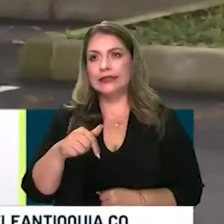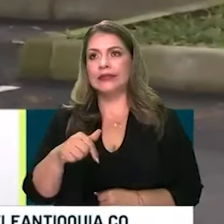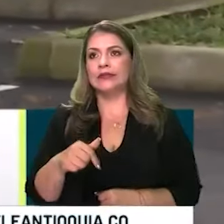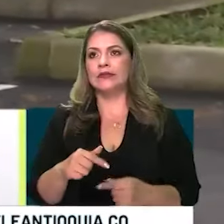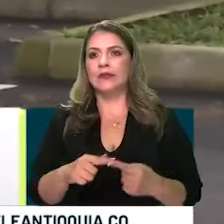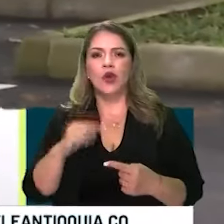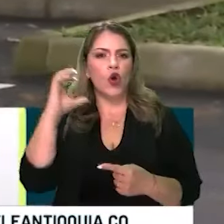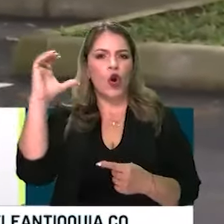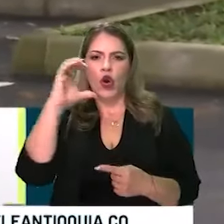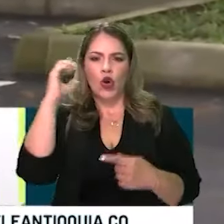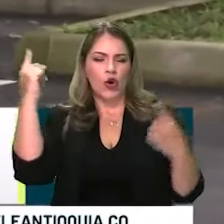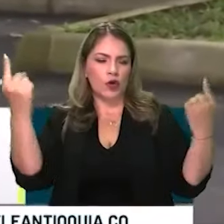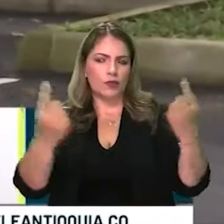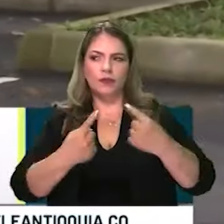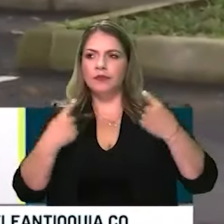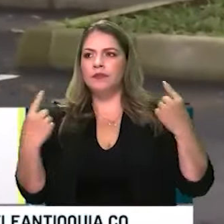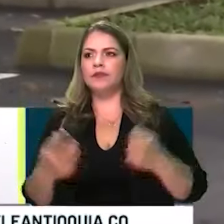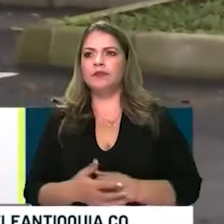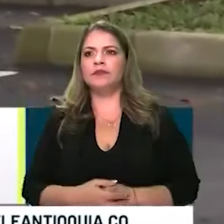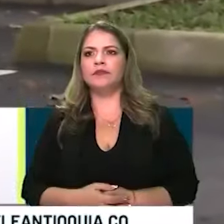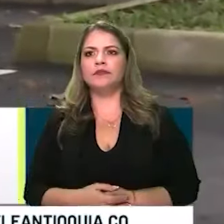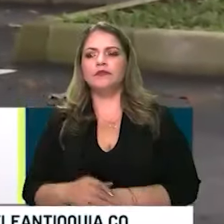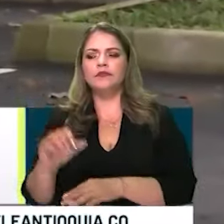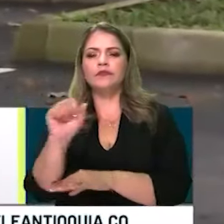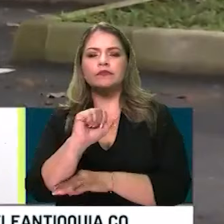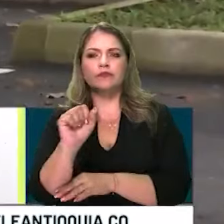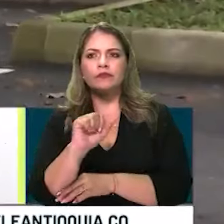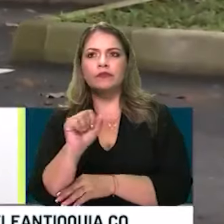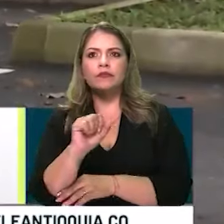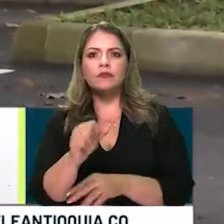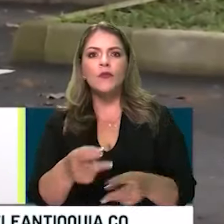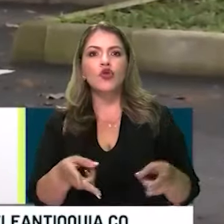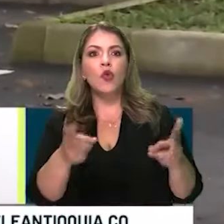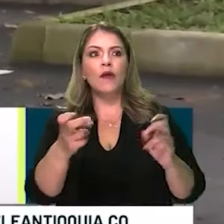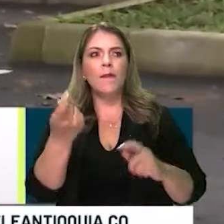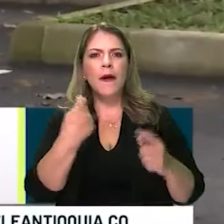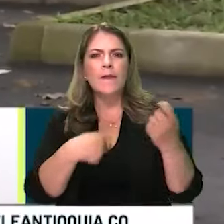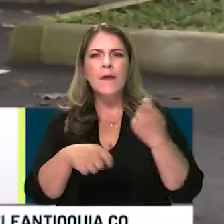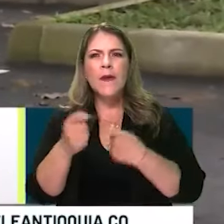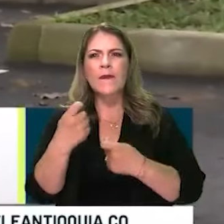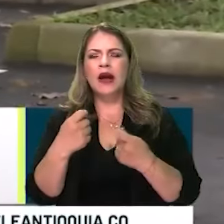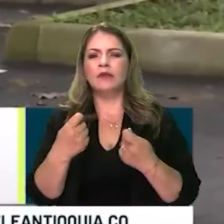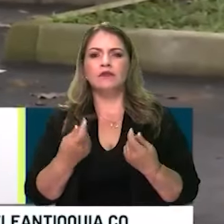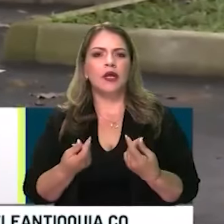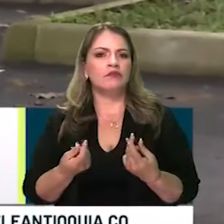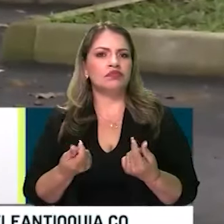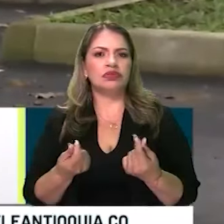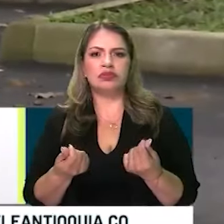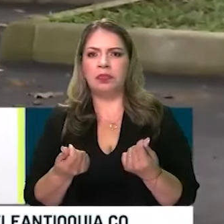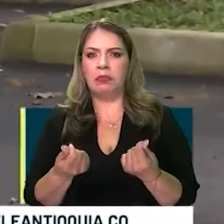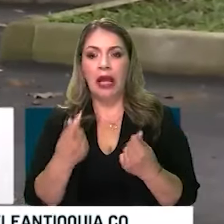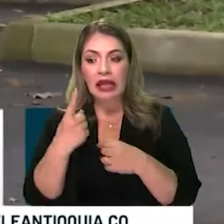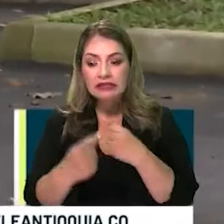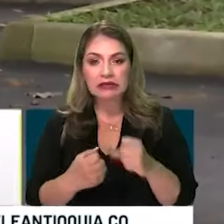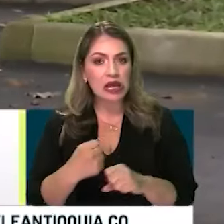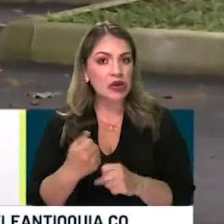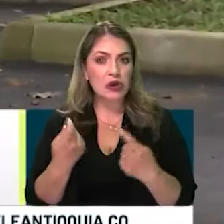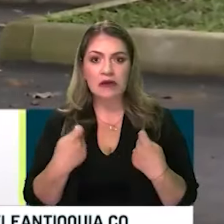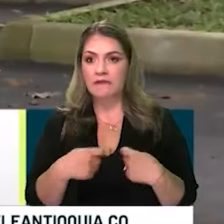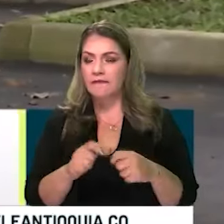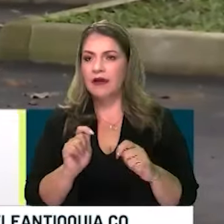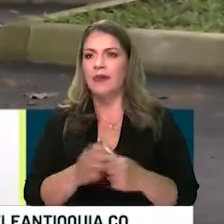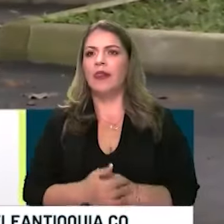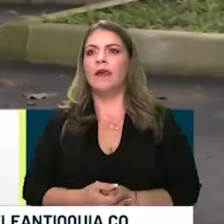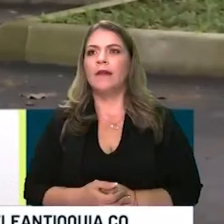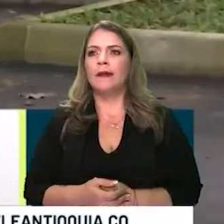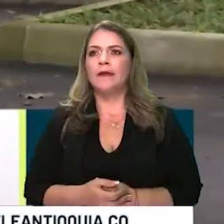en general, la venta de vehículos nuevos ha tenido una desaceleración durante este año. Según las cifras de